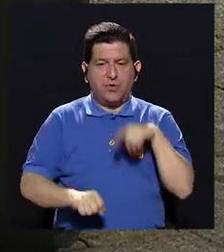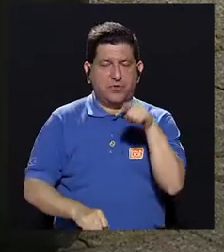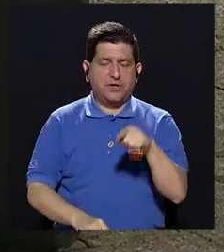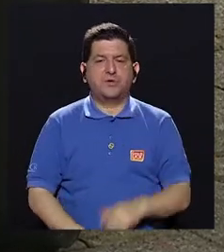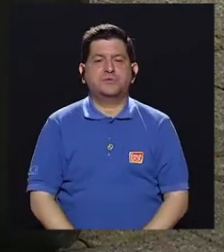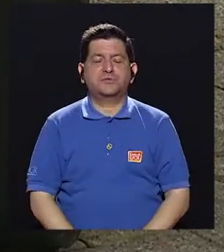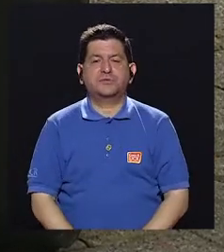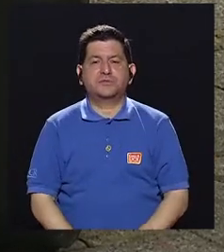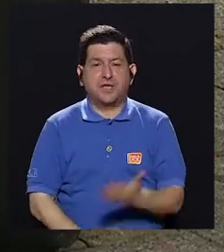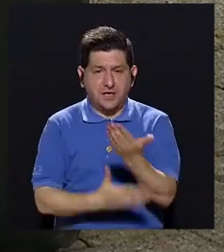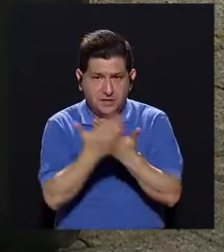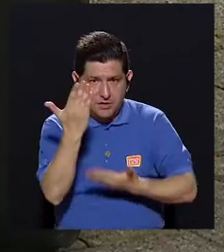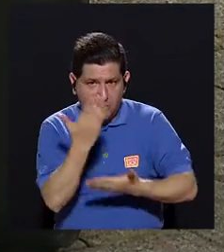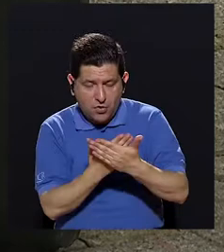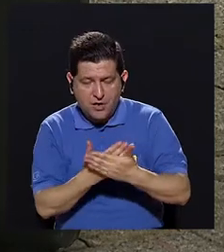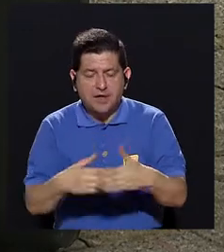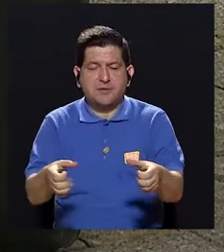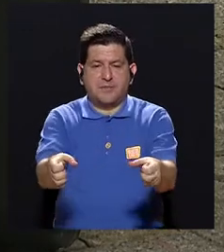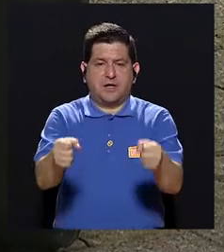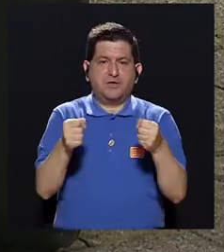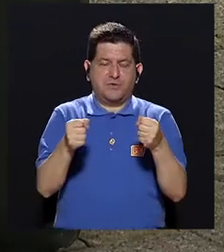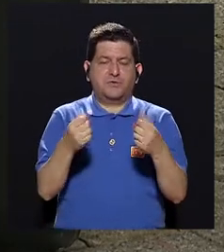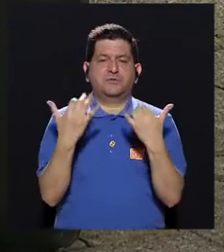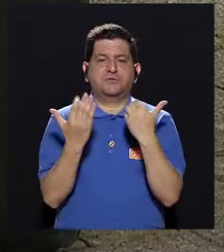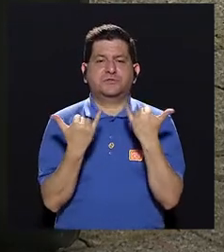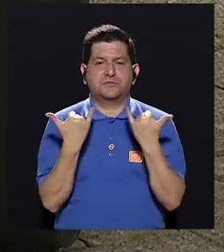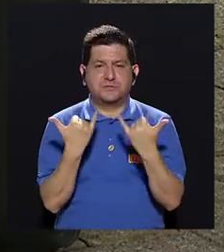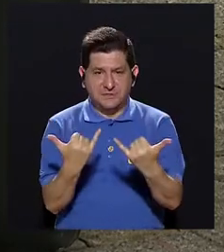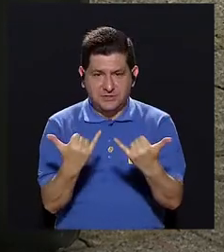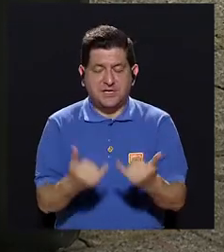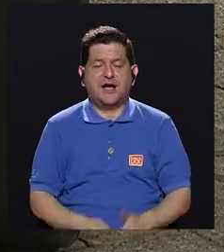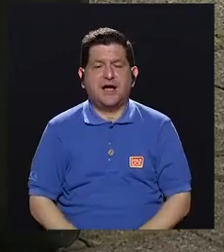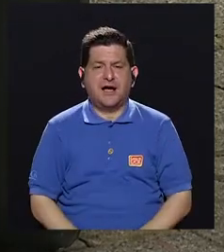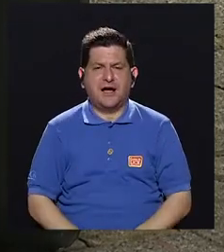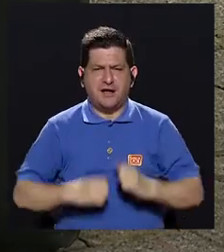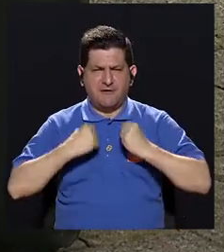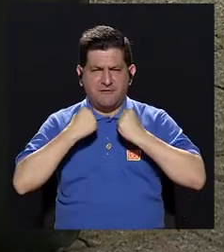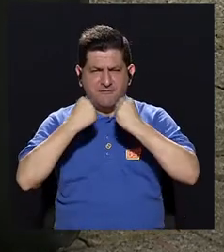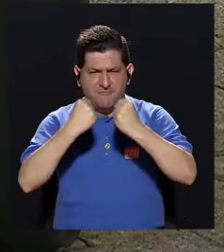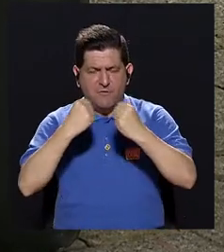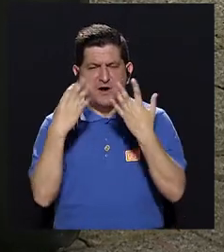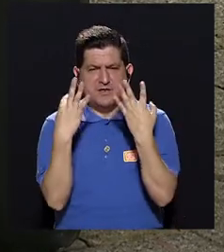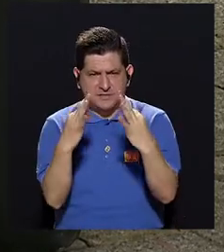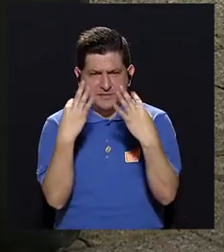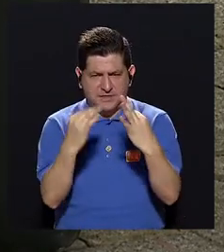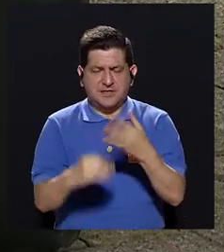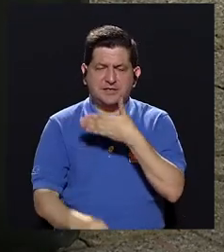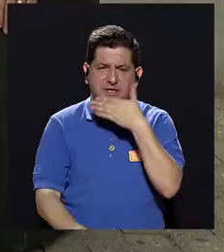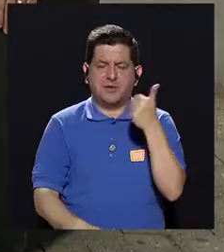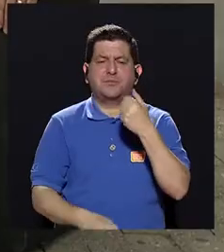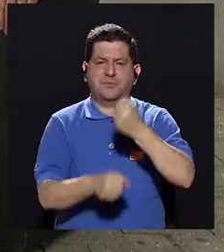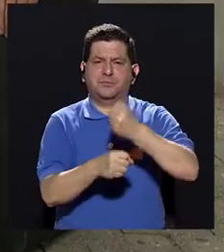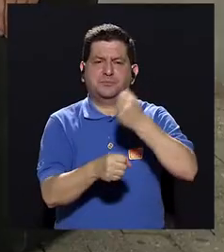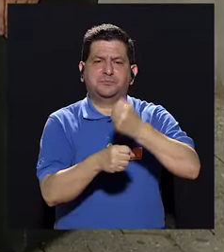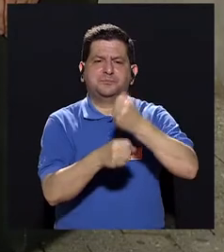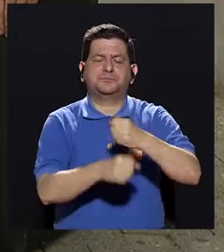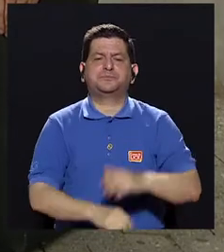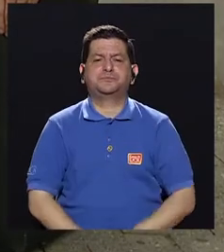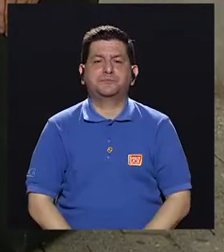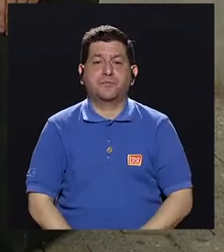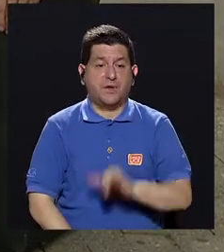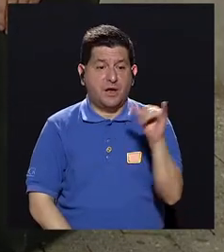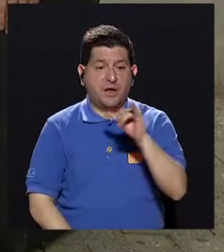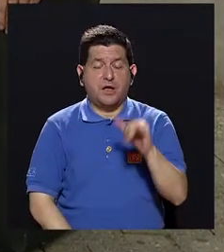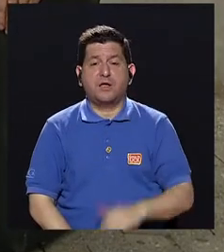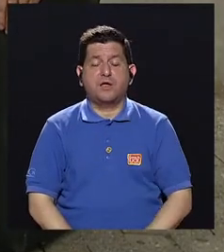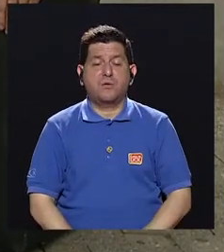ustedes poner con las manos, se agarran los pies y ayuda a que haya un poquito de resistencia, más que todo para trabajar un poquito mejor. Listo. Igual